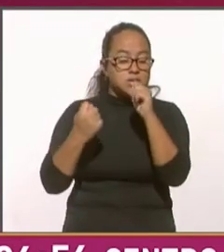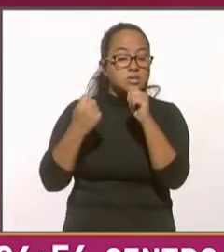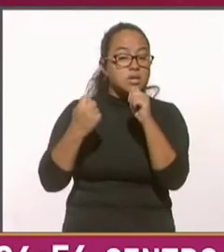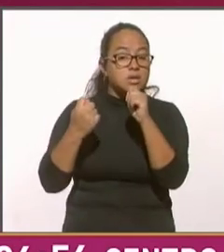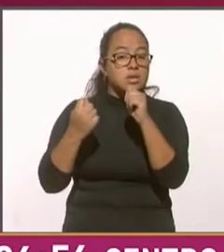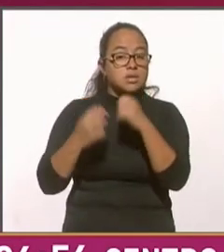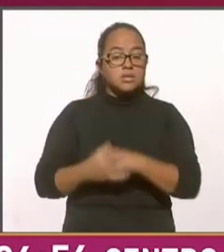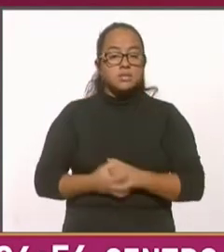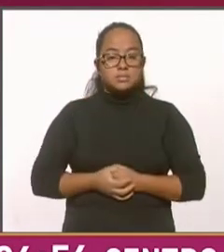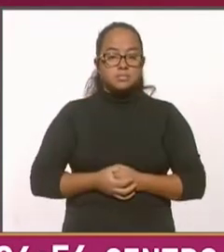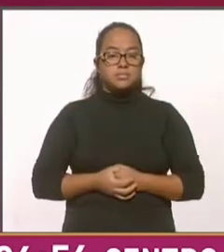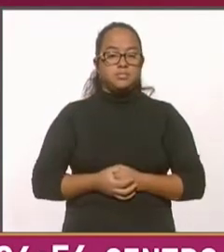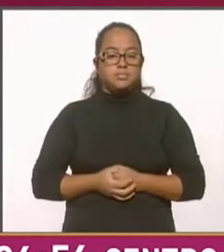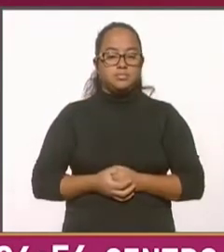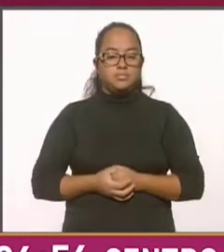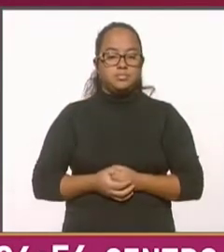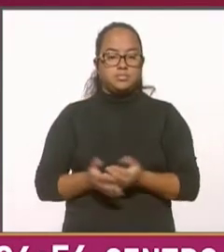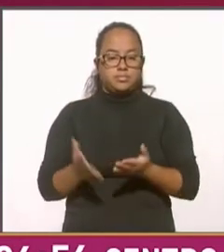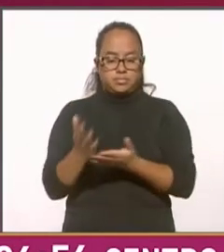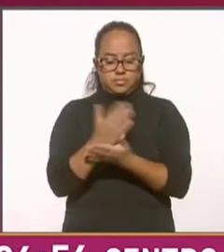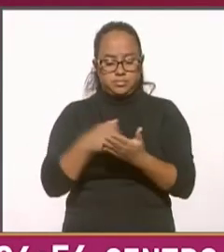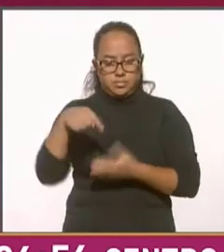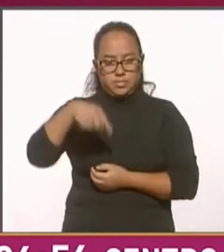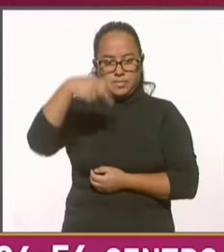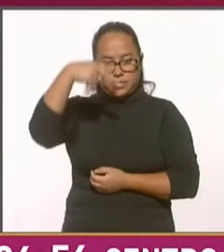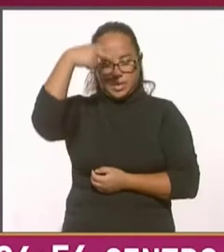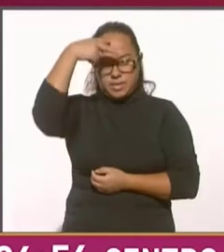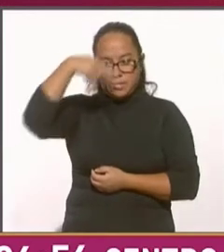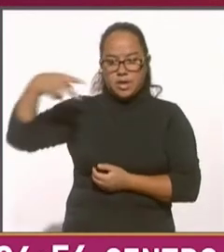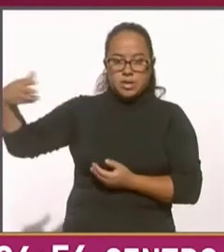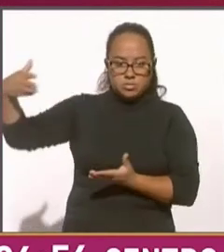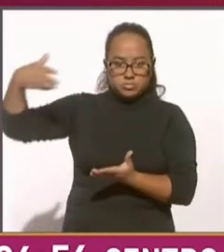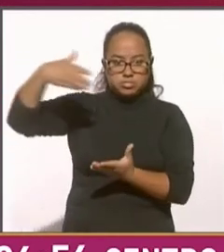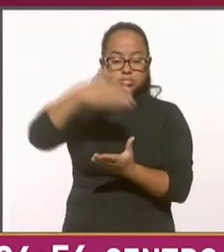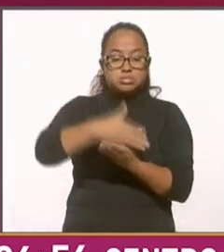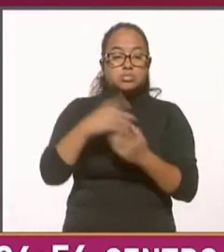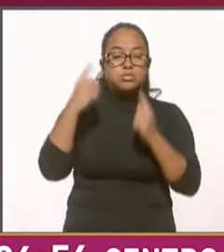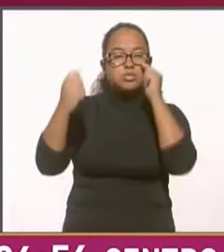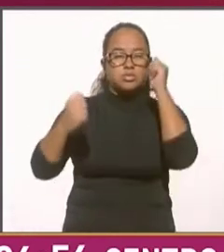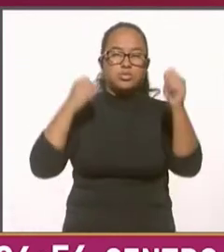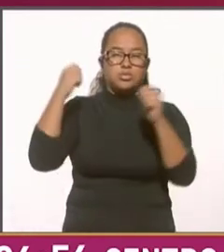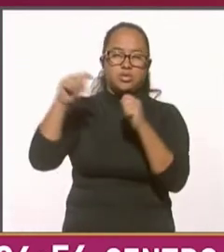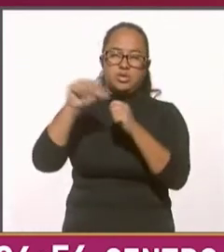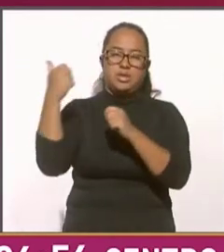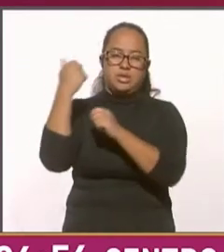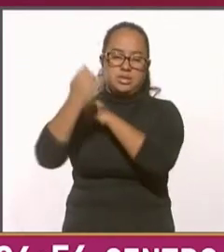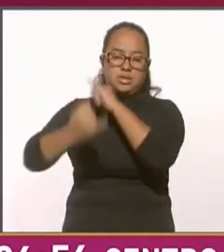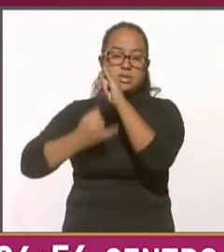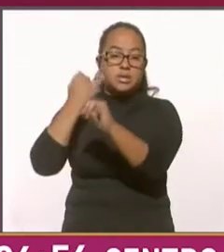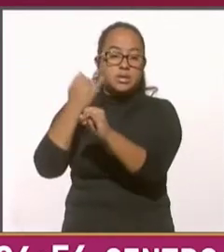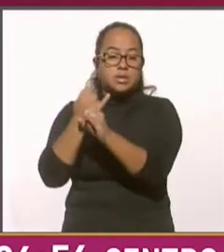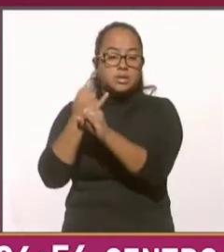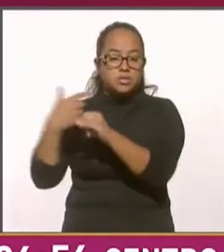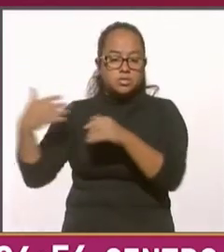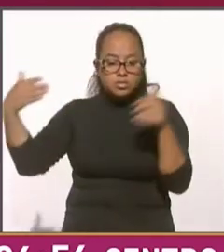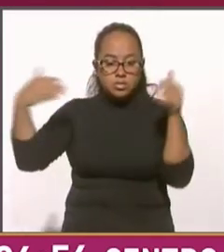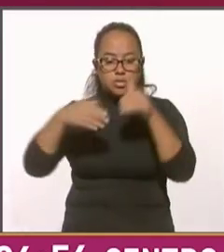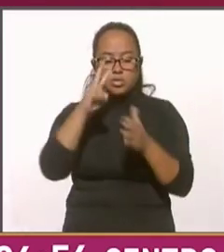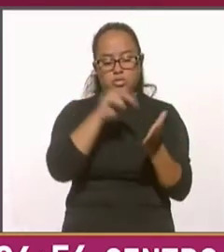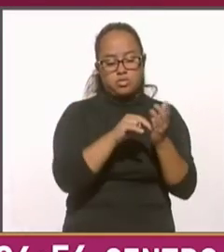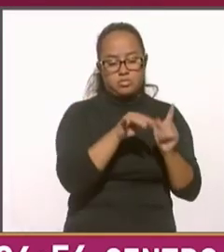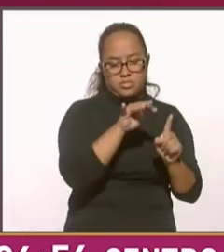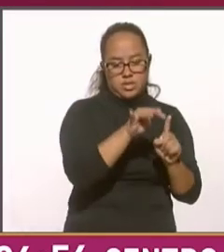que egresaron del país. Nuevamente, turistas internacionales, si vemos respecto al